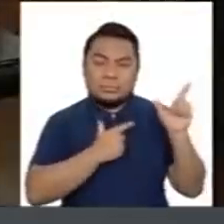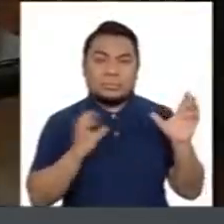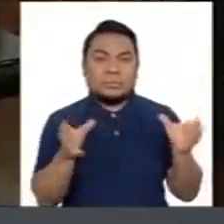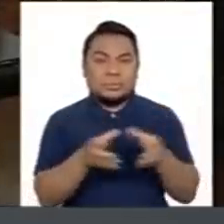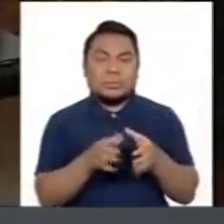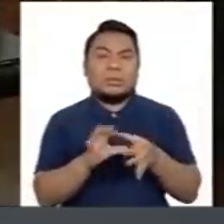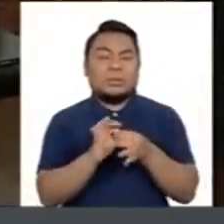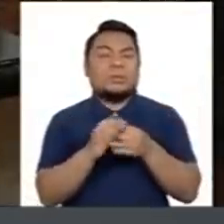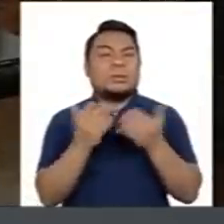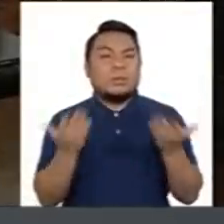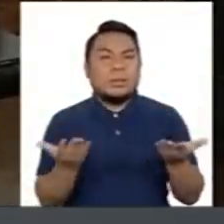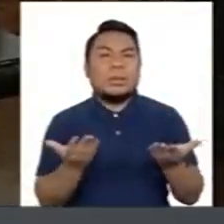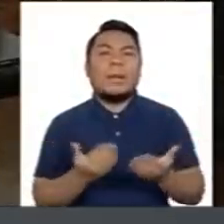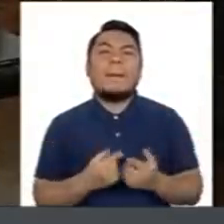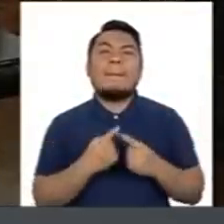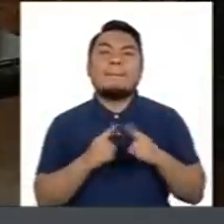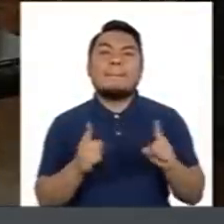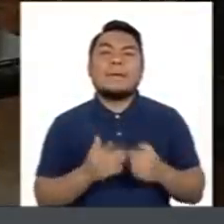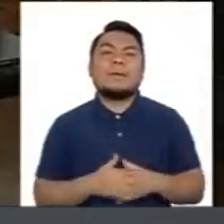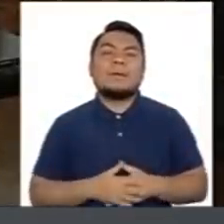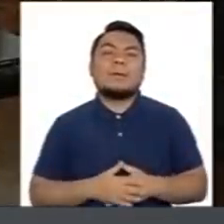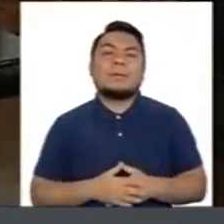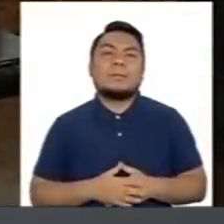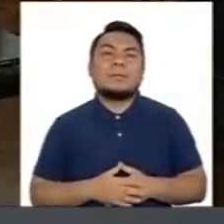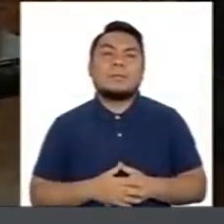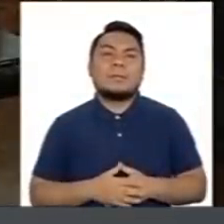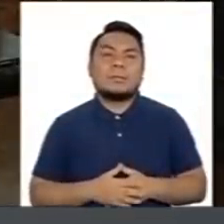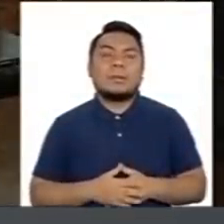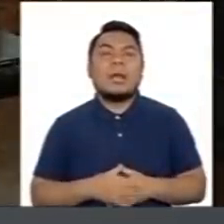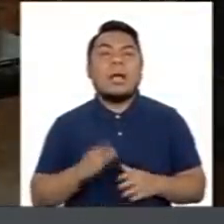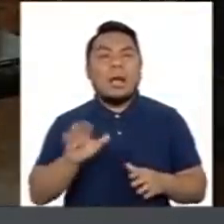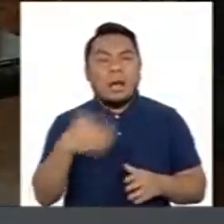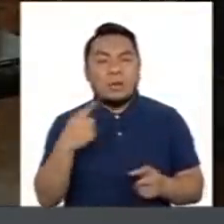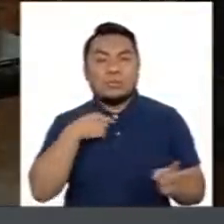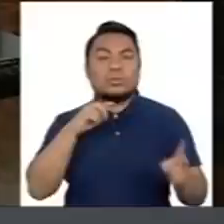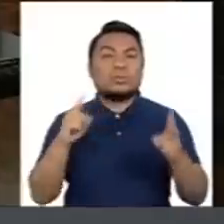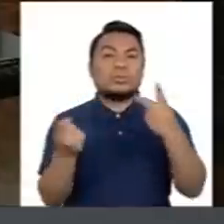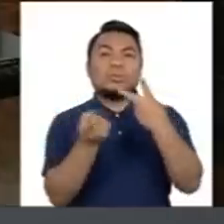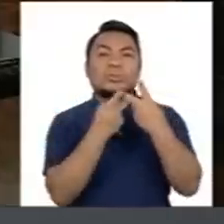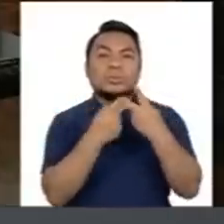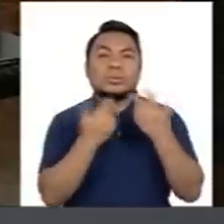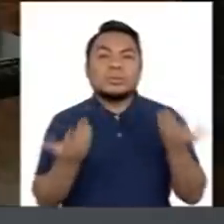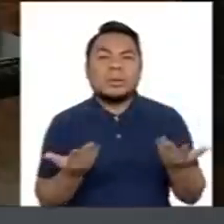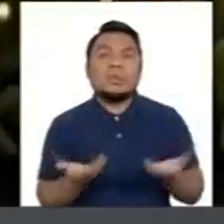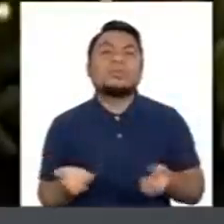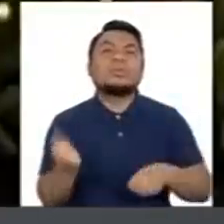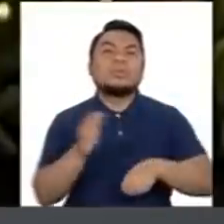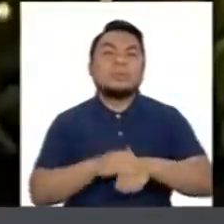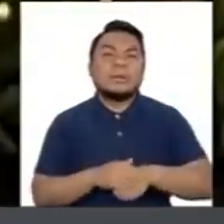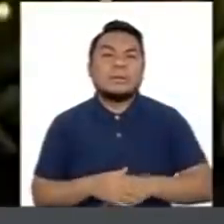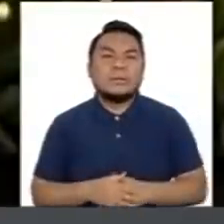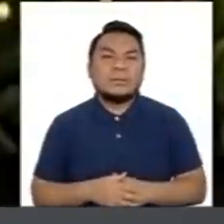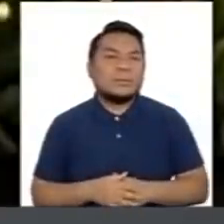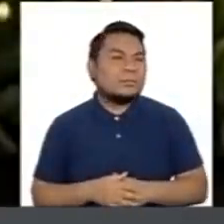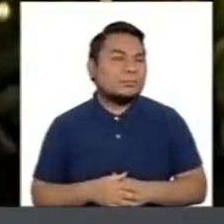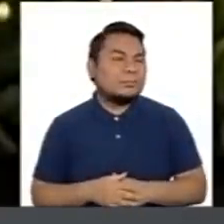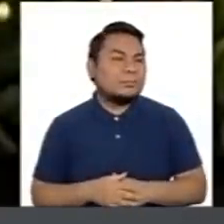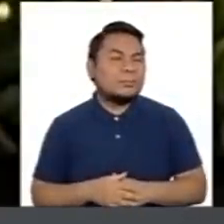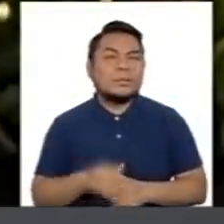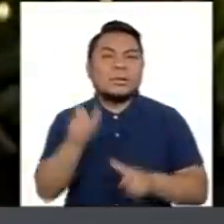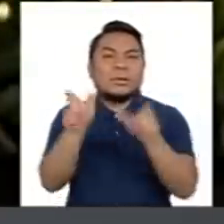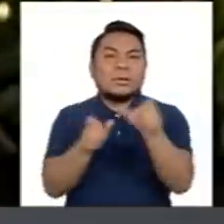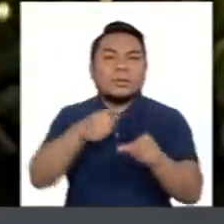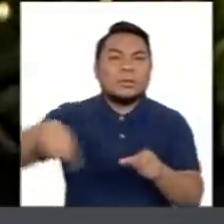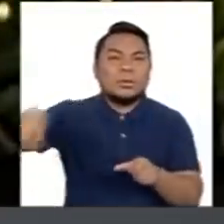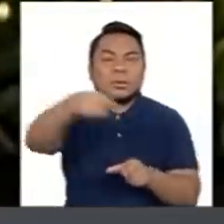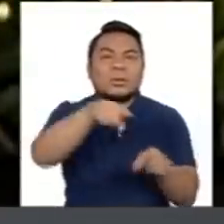resultan insuficientes. Pero está quedando, o si fuera una cuestión de segundo orden, lo que es la labor del propio ciudadano. O sea, los ciudadanos tienen